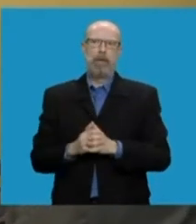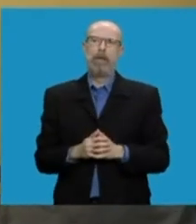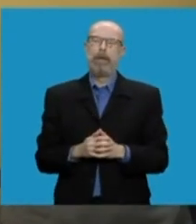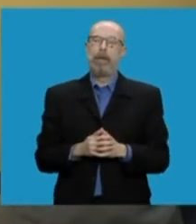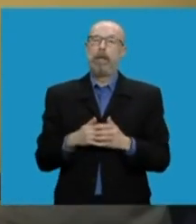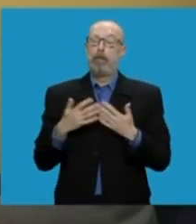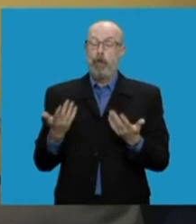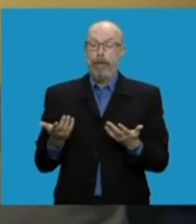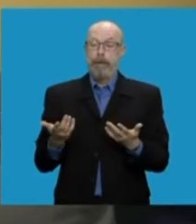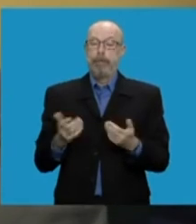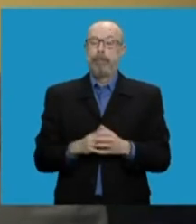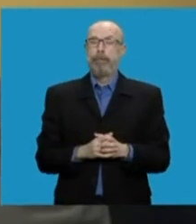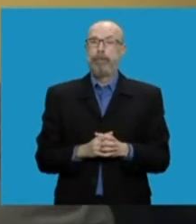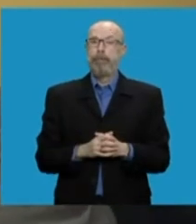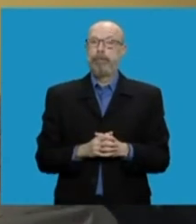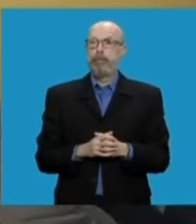Entonces,